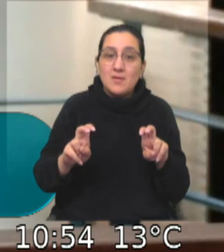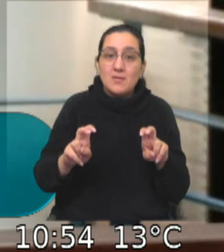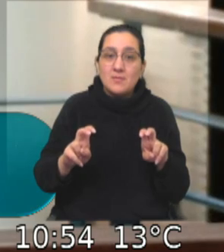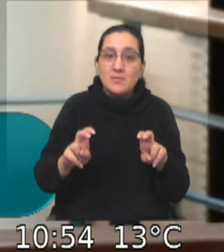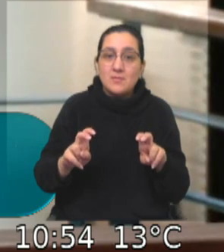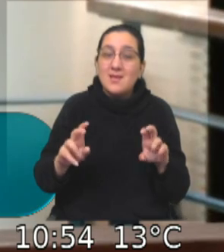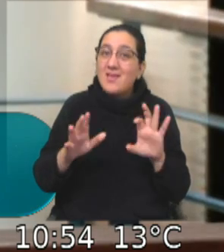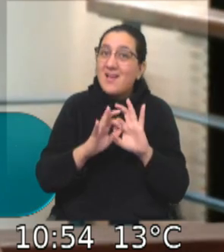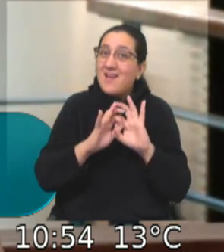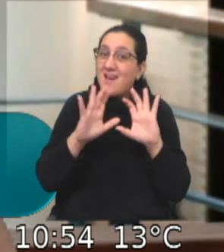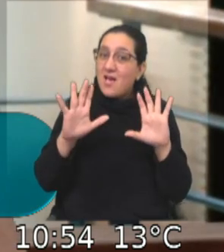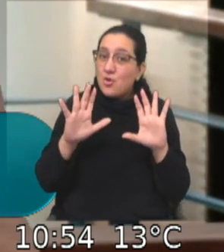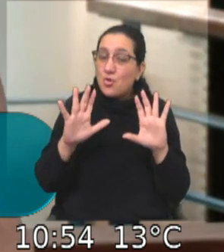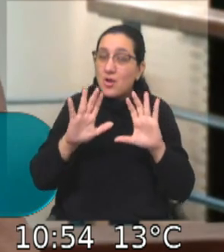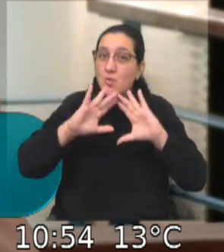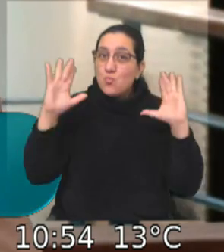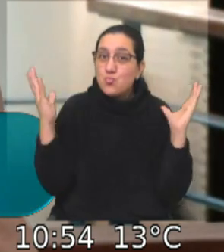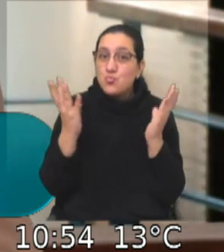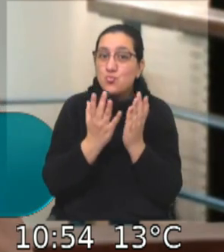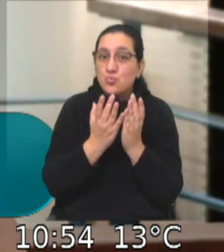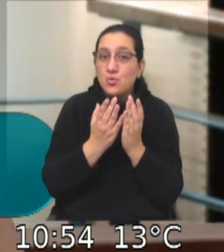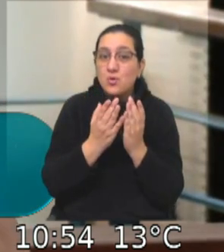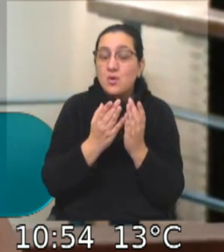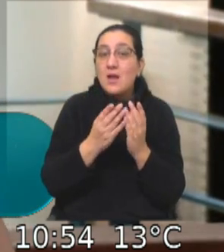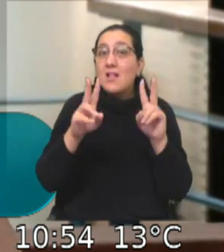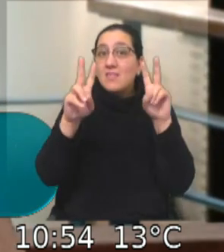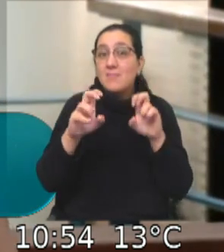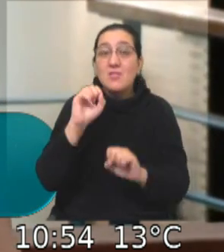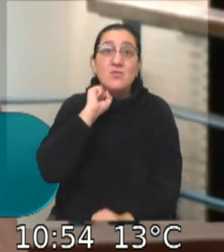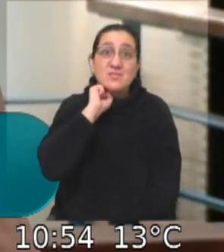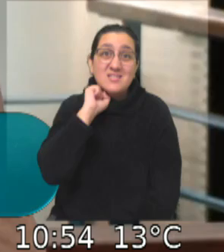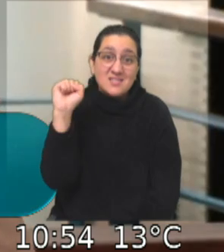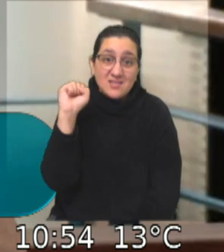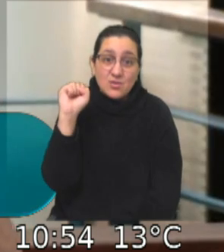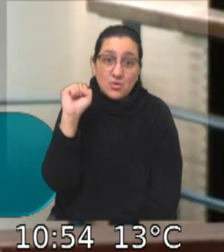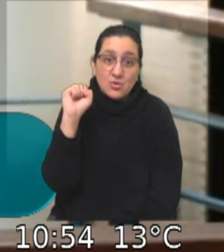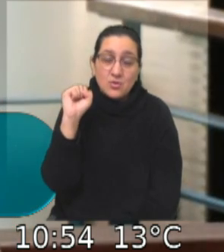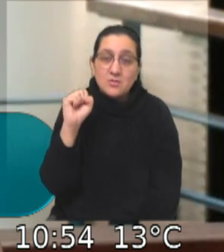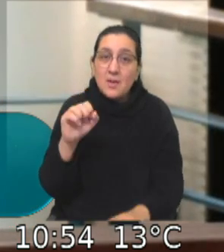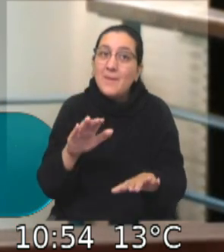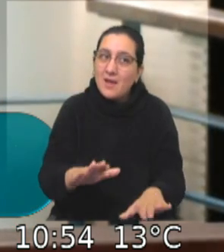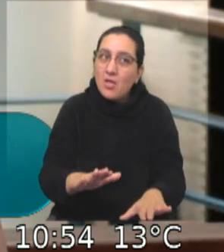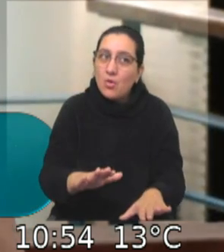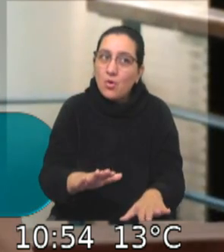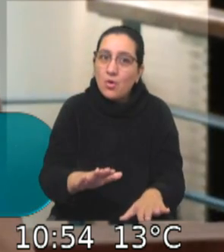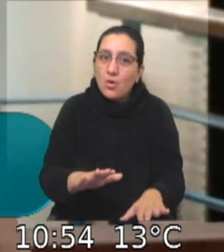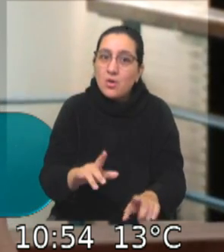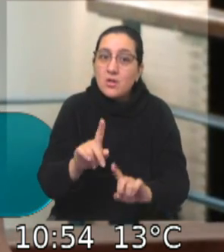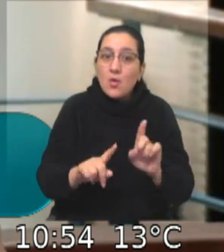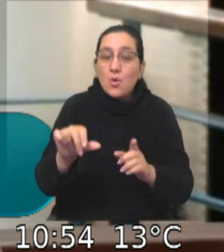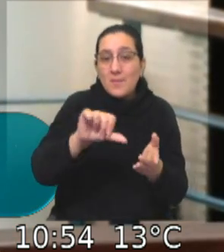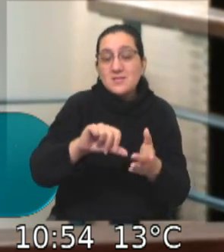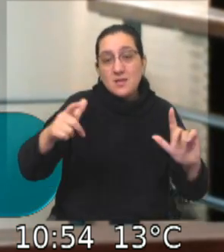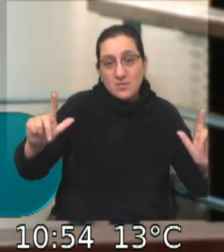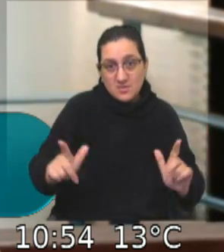bien claro que a nivel mundial este tema, el suicidio consumado, se ha detenido y incluso en algunos países ha